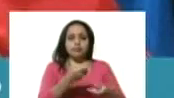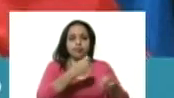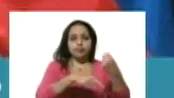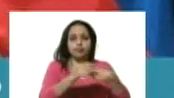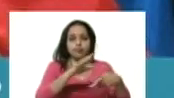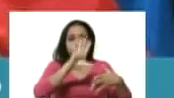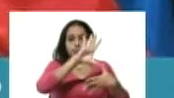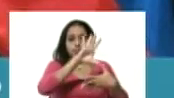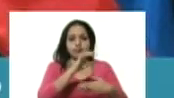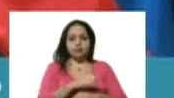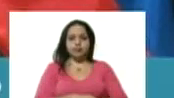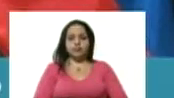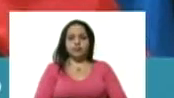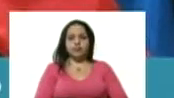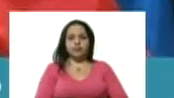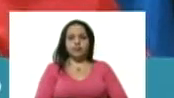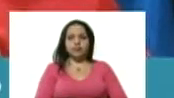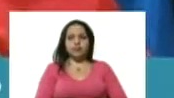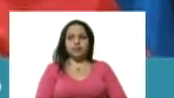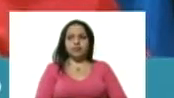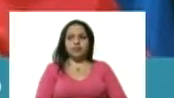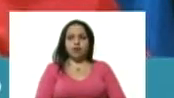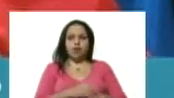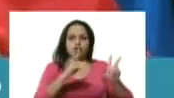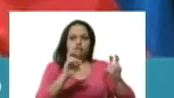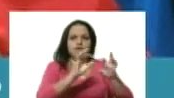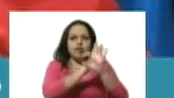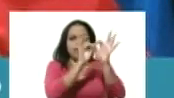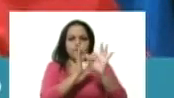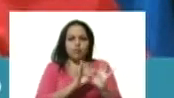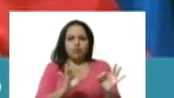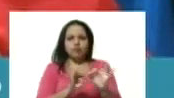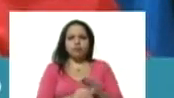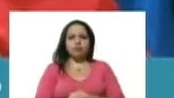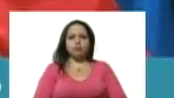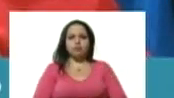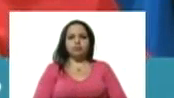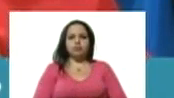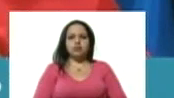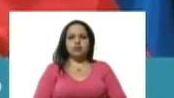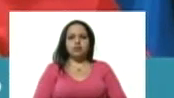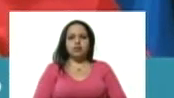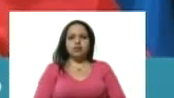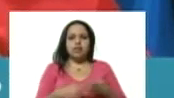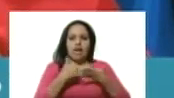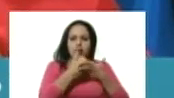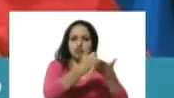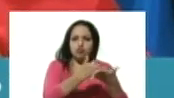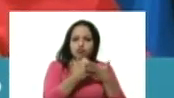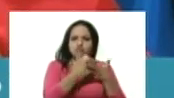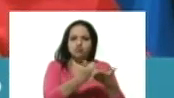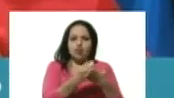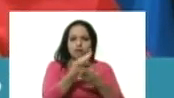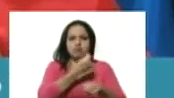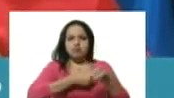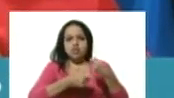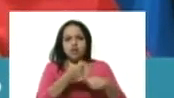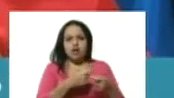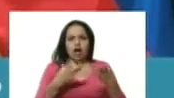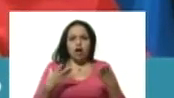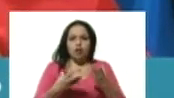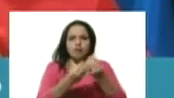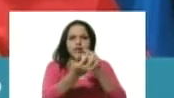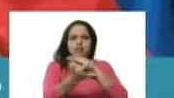regional con nuevos mecanismos de compensación, financiamiento,